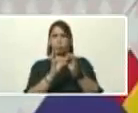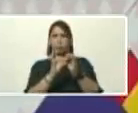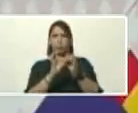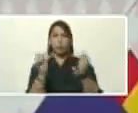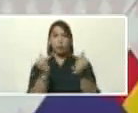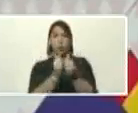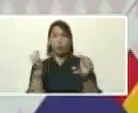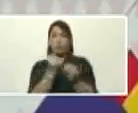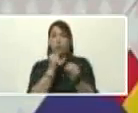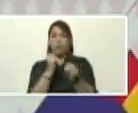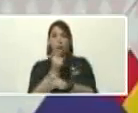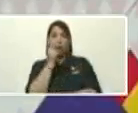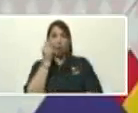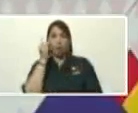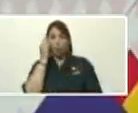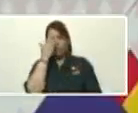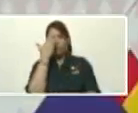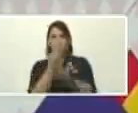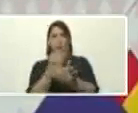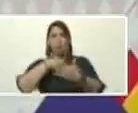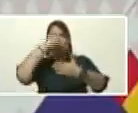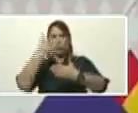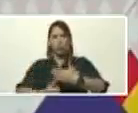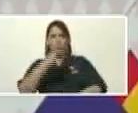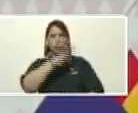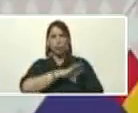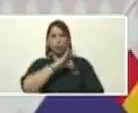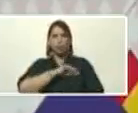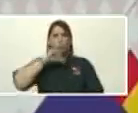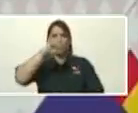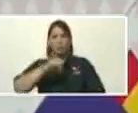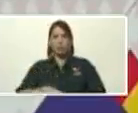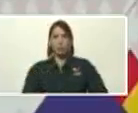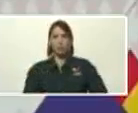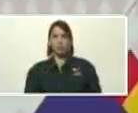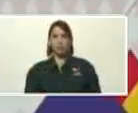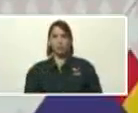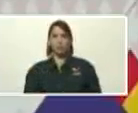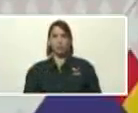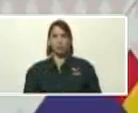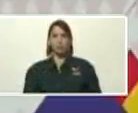clase obrera al frente y el proyecto socialista.